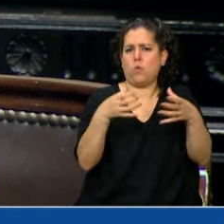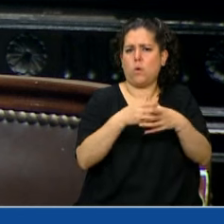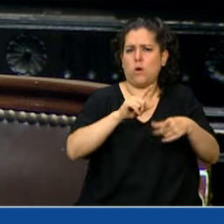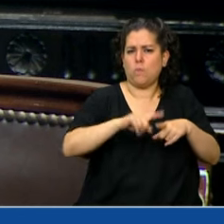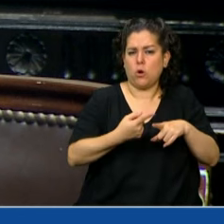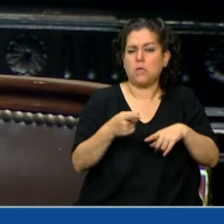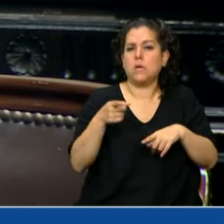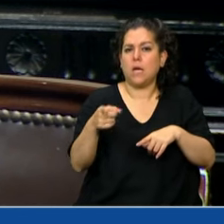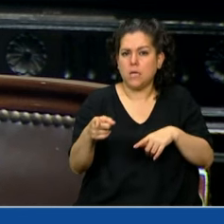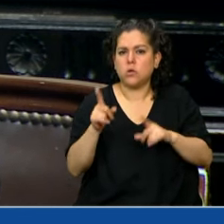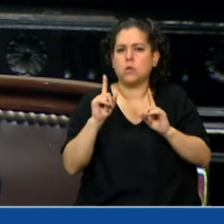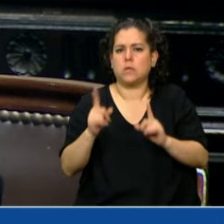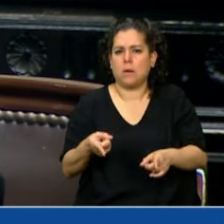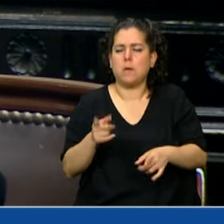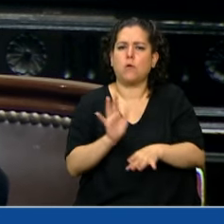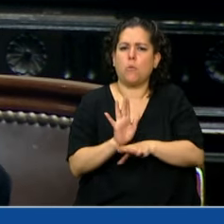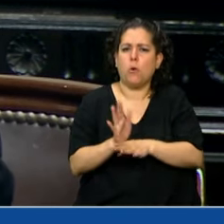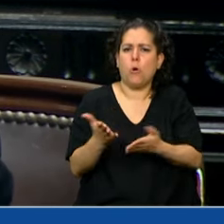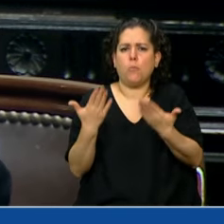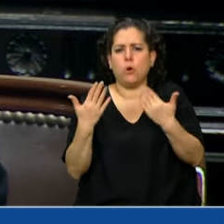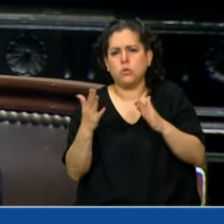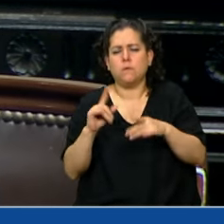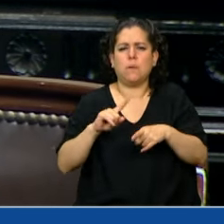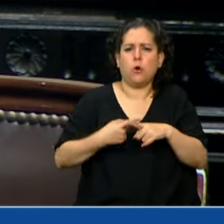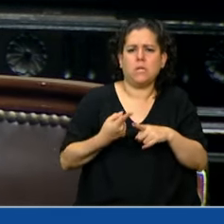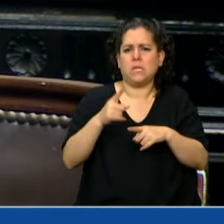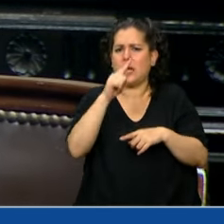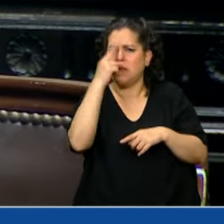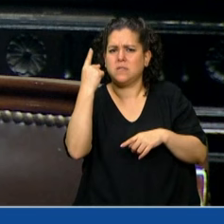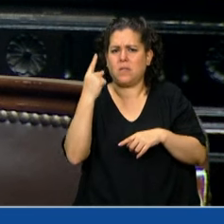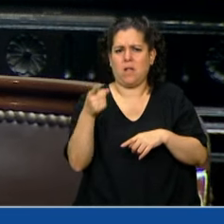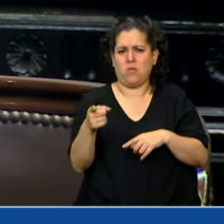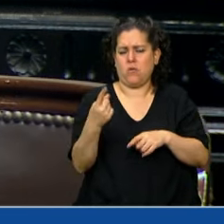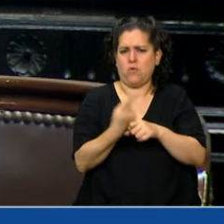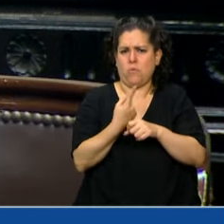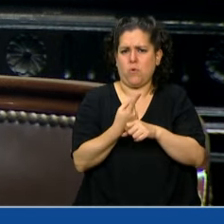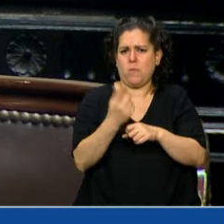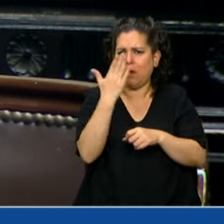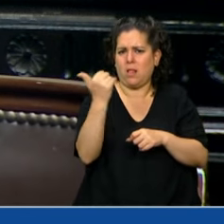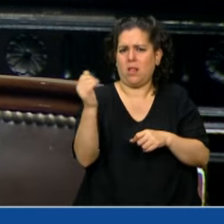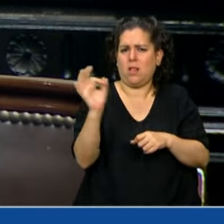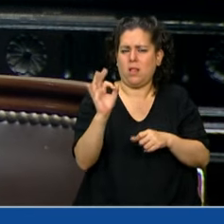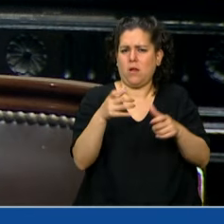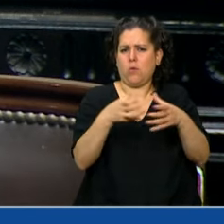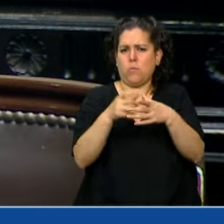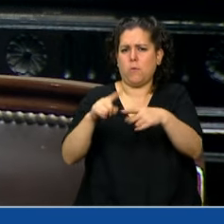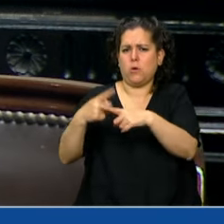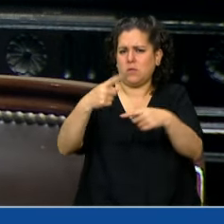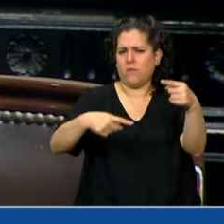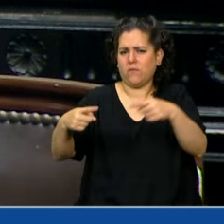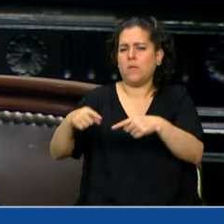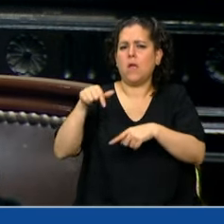quita potencia como posible política de estado el país vive un gran